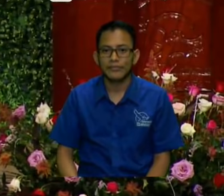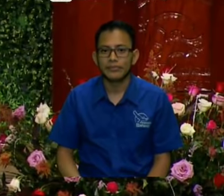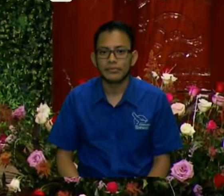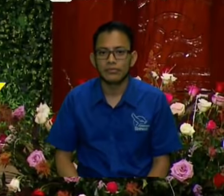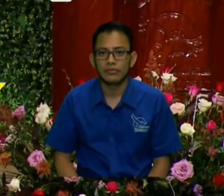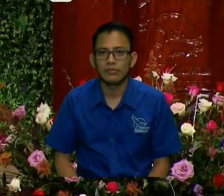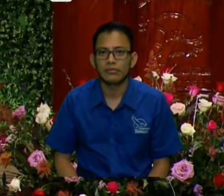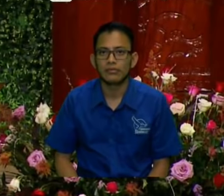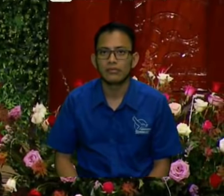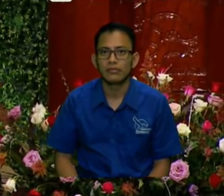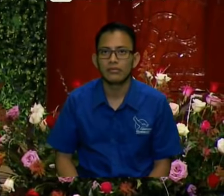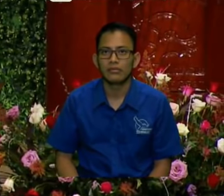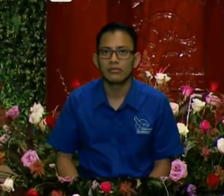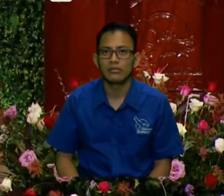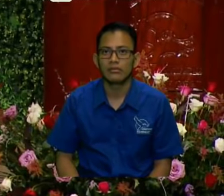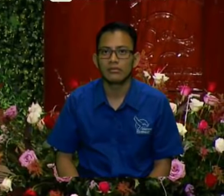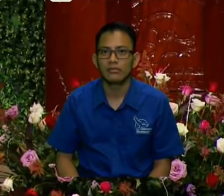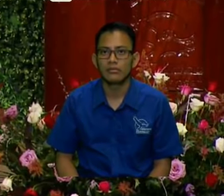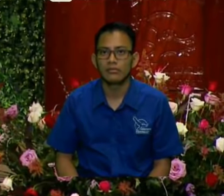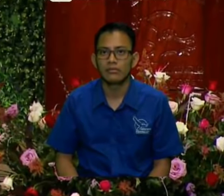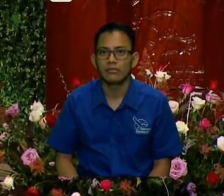que el vagón estaba desconectado.